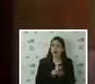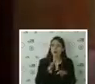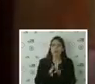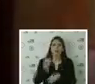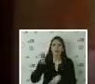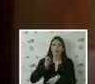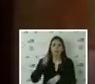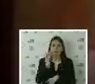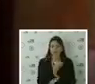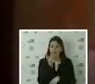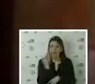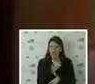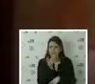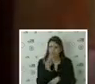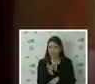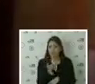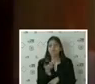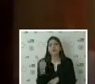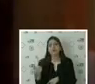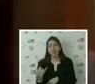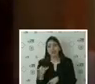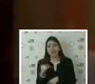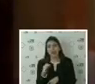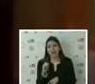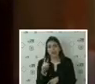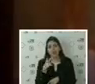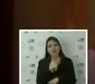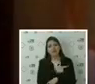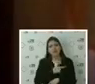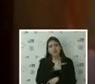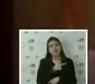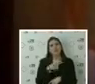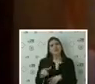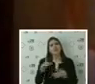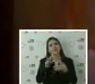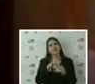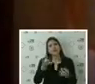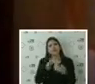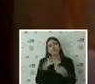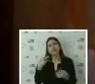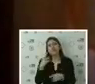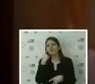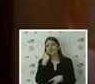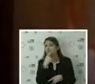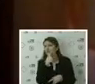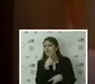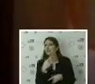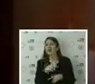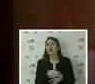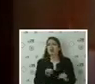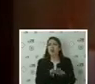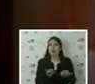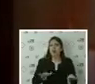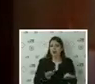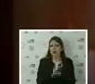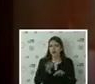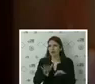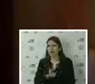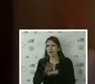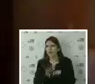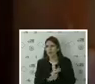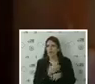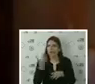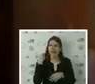gustó mucho, Yael, escucharte a ti, desde tu mirada a esta idea, ¿no?, de los roles que se han estado viviendo, estos roles tradicionales